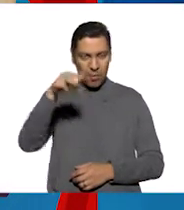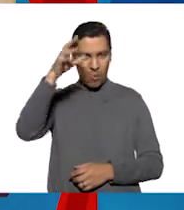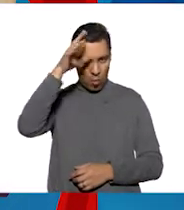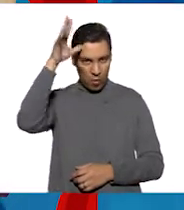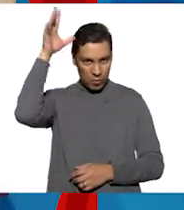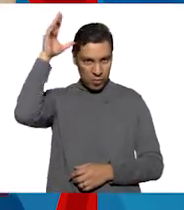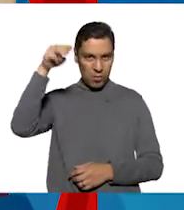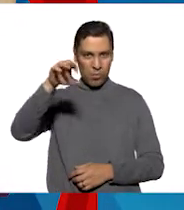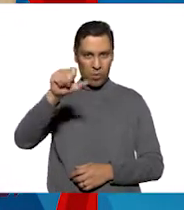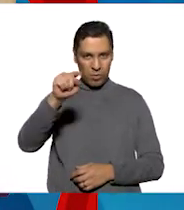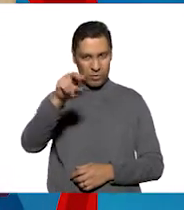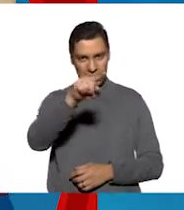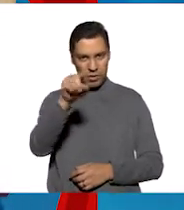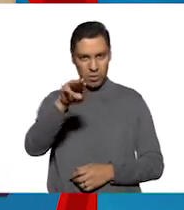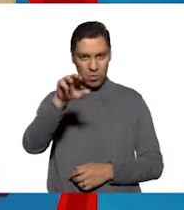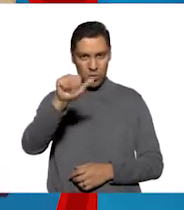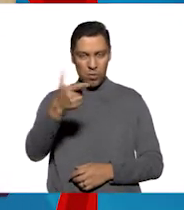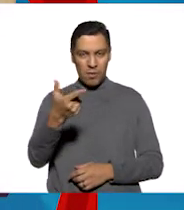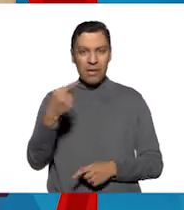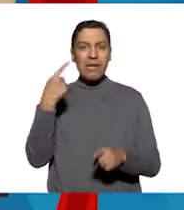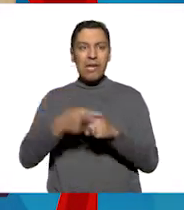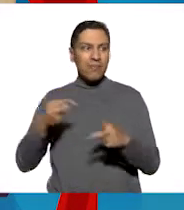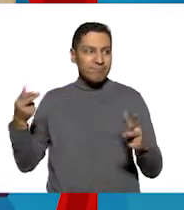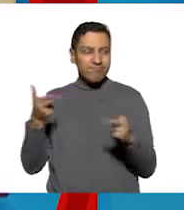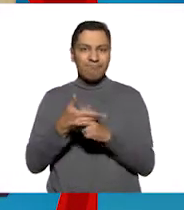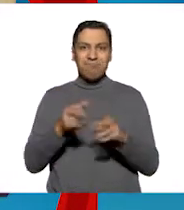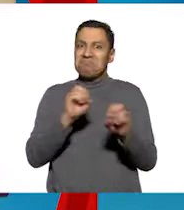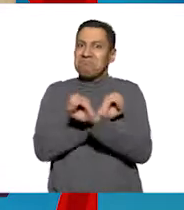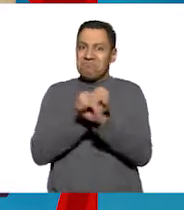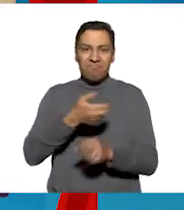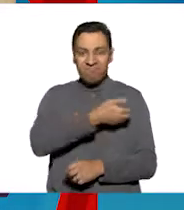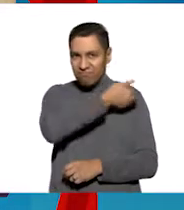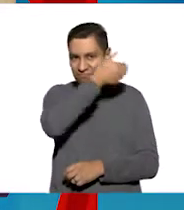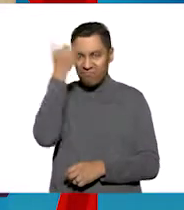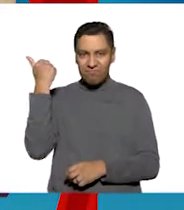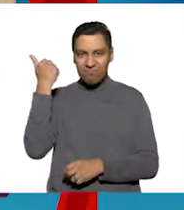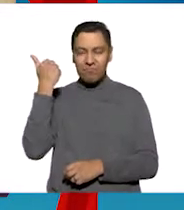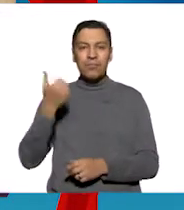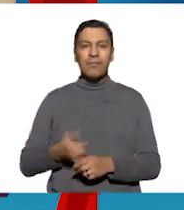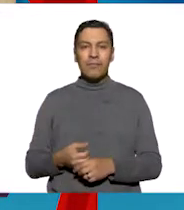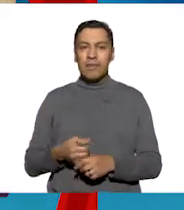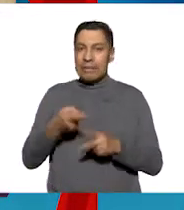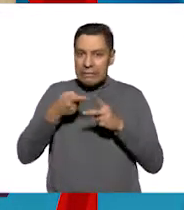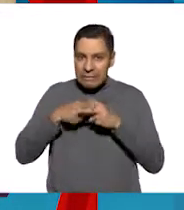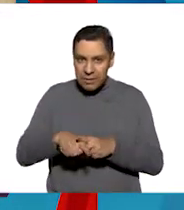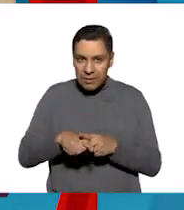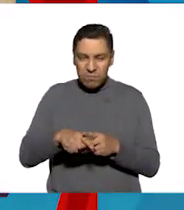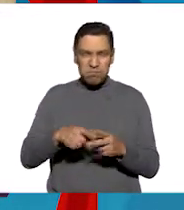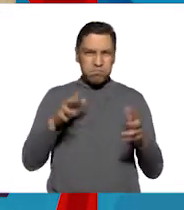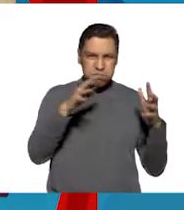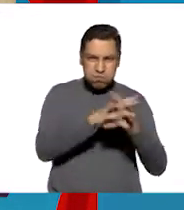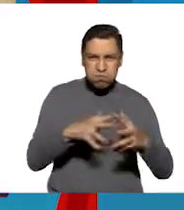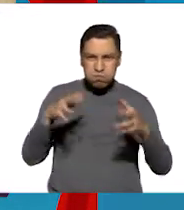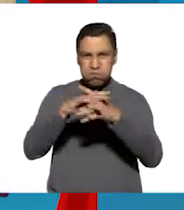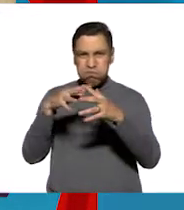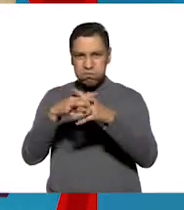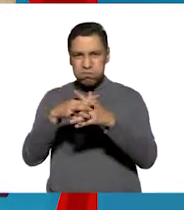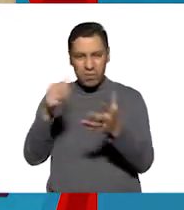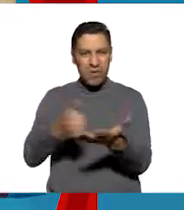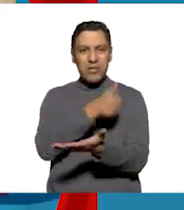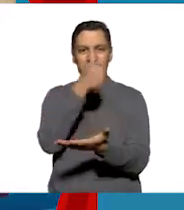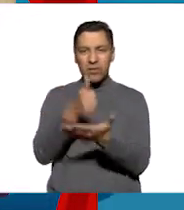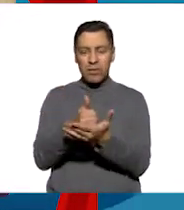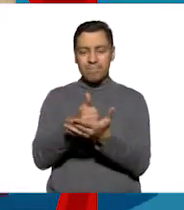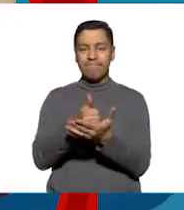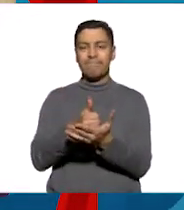se desconoce quiénes lo asesinaron. Iniciaron una serie de batallas al interior de la ciudad, que culminaron el